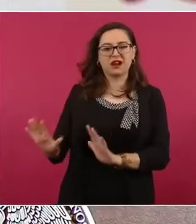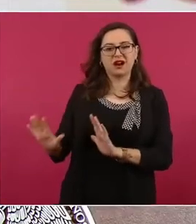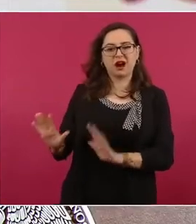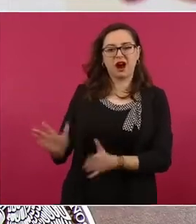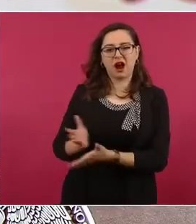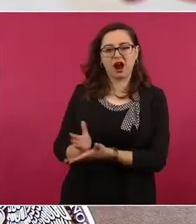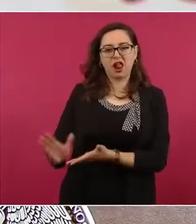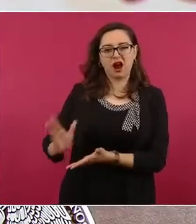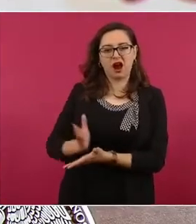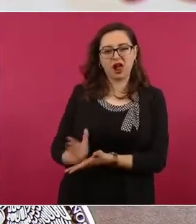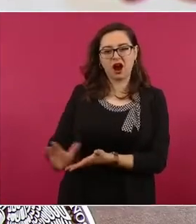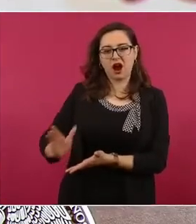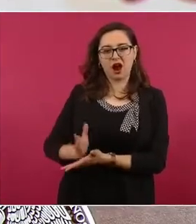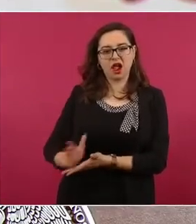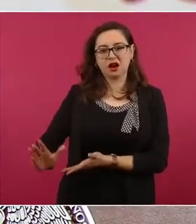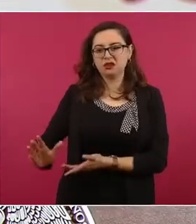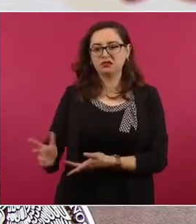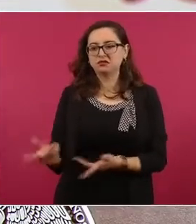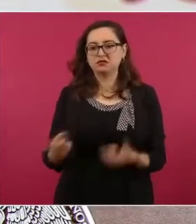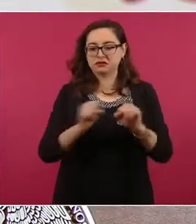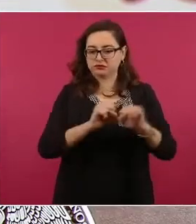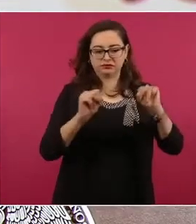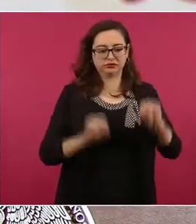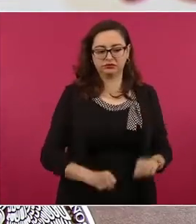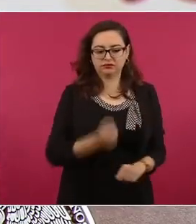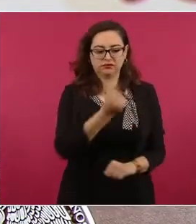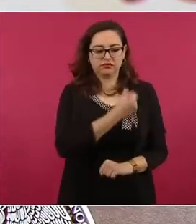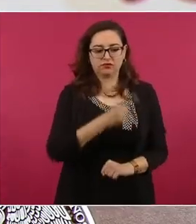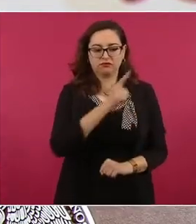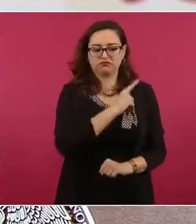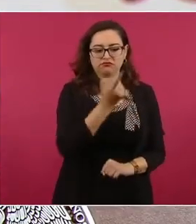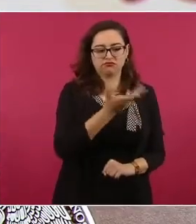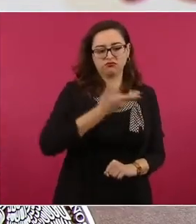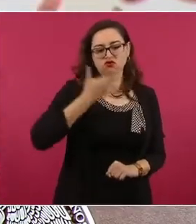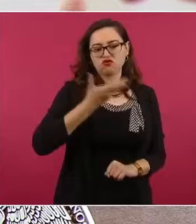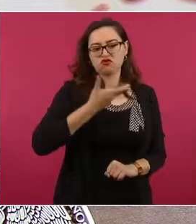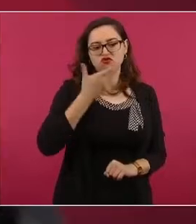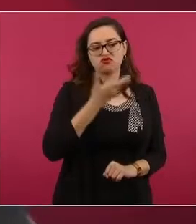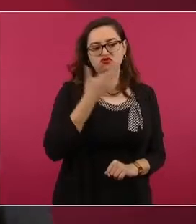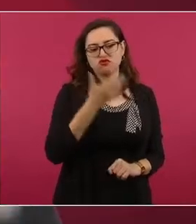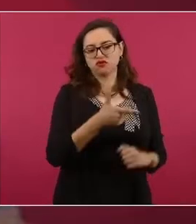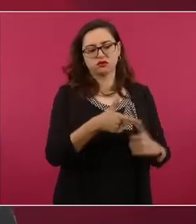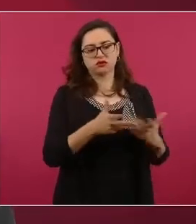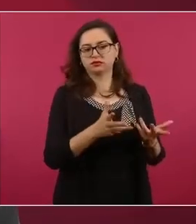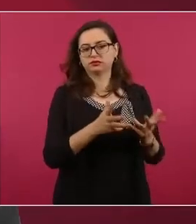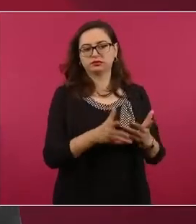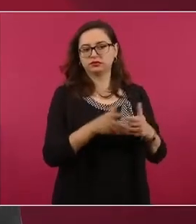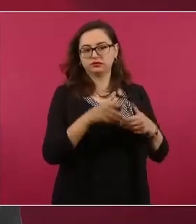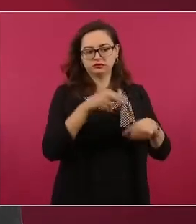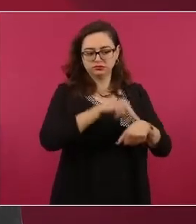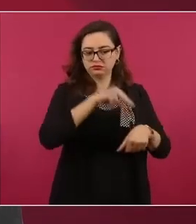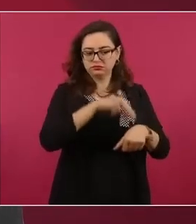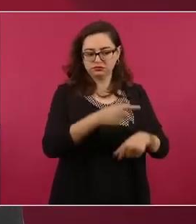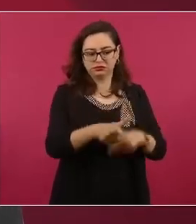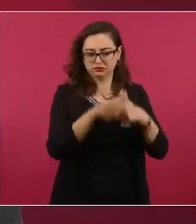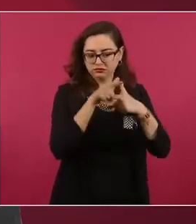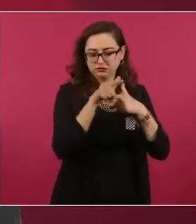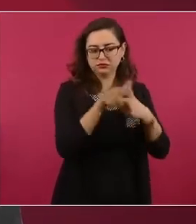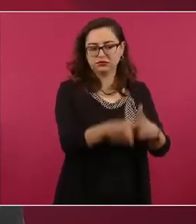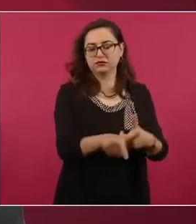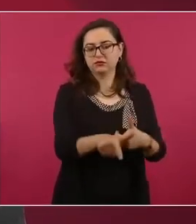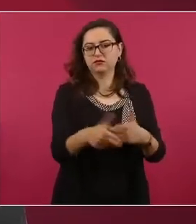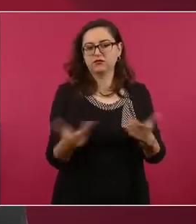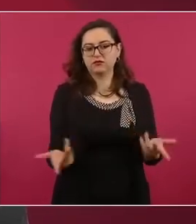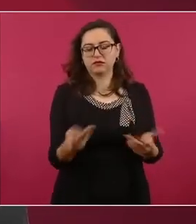incorpora suficientemente al Sistema Nacional de Salud y ha privilegiado, en cambio, este marco